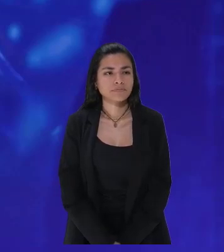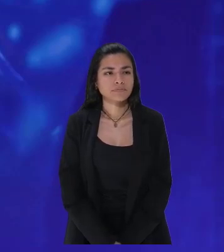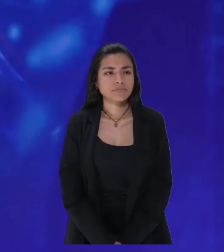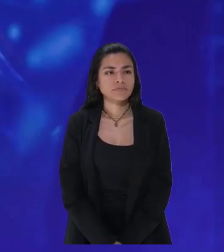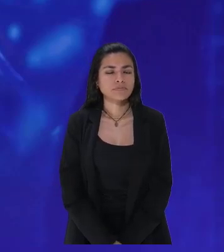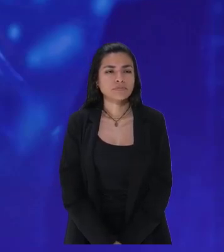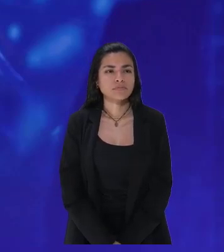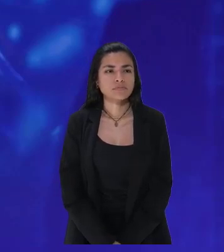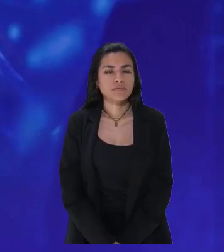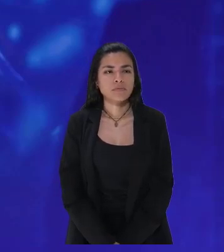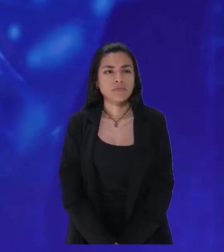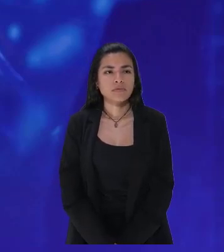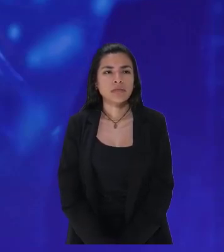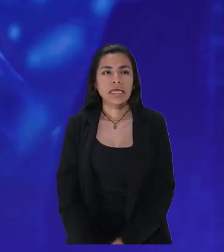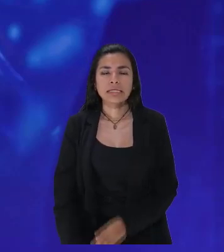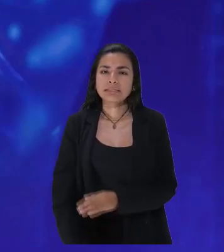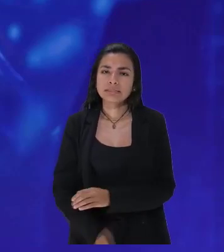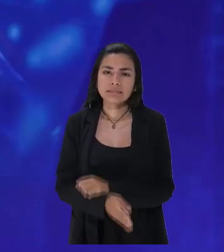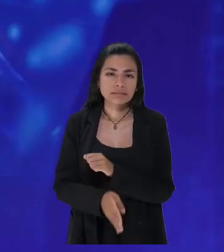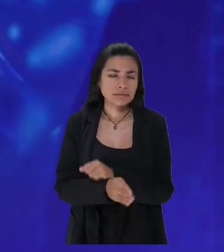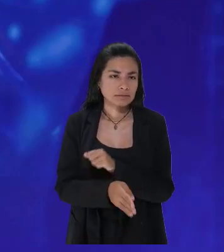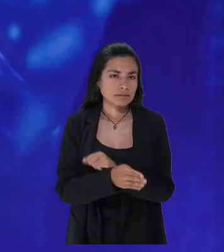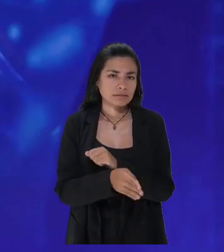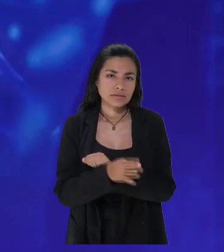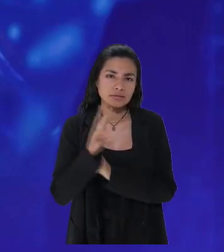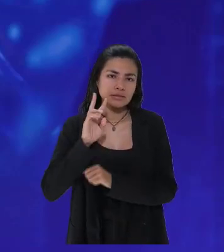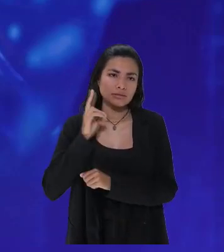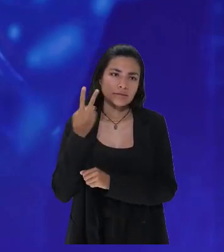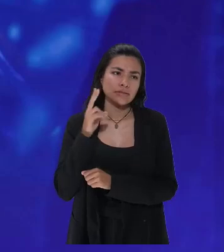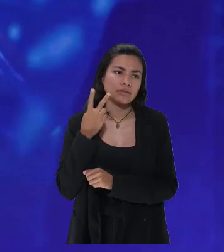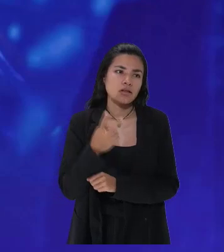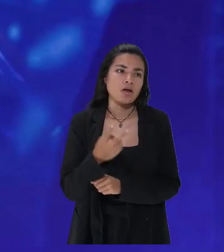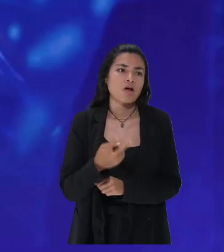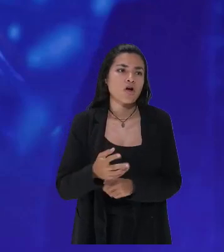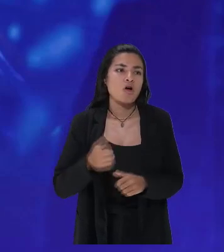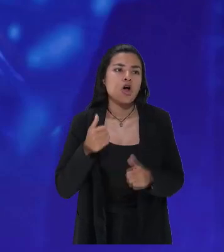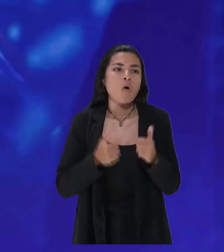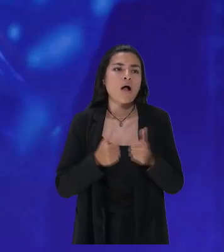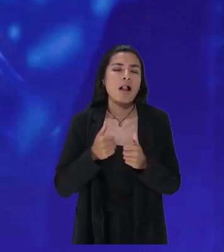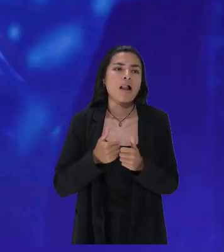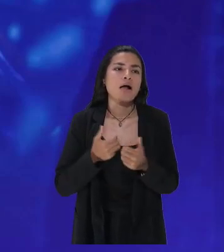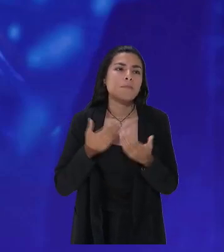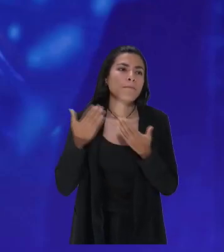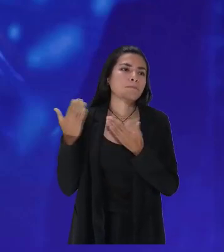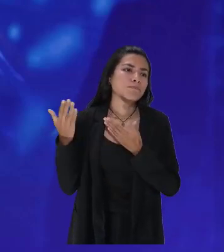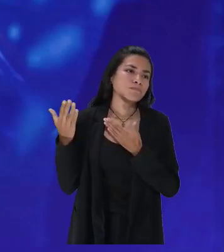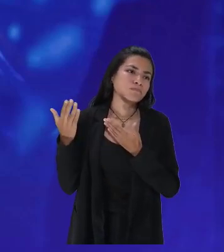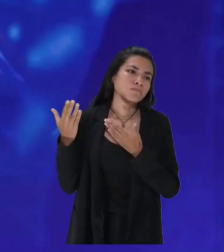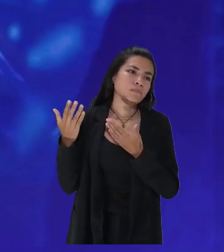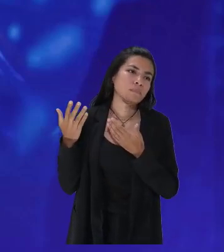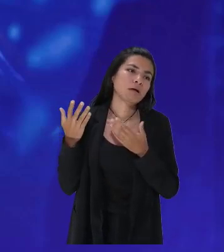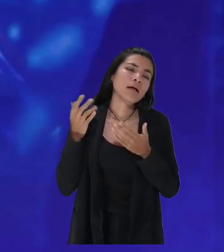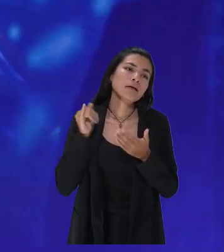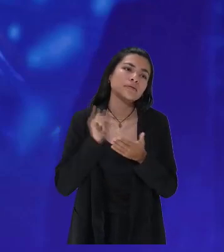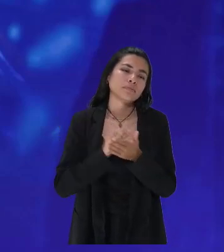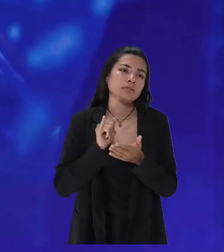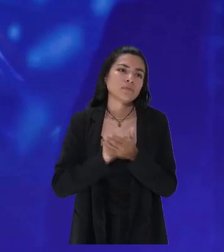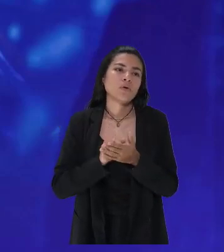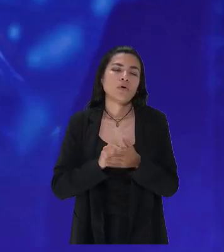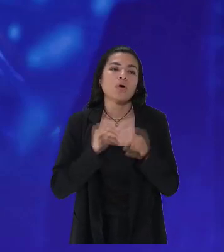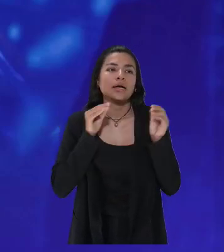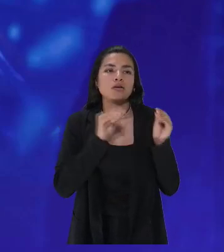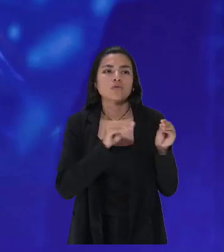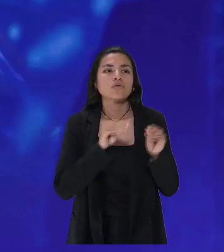Entonces, seguimos evolucionando. Y la siguiente evolución es cómo montamos esto en escenarios inmersivos, cómo educamos